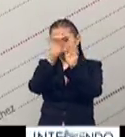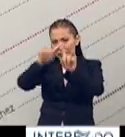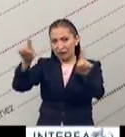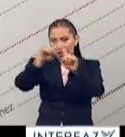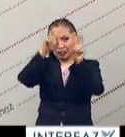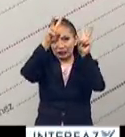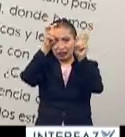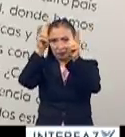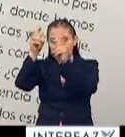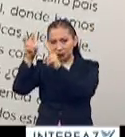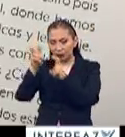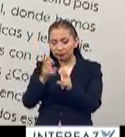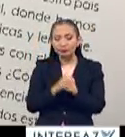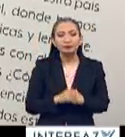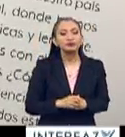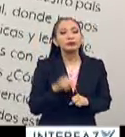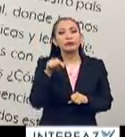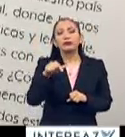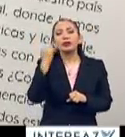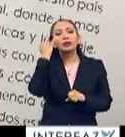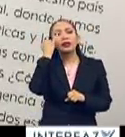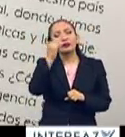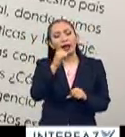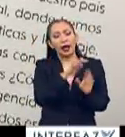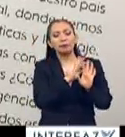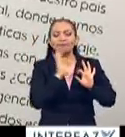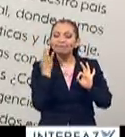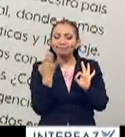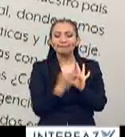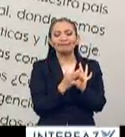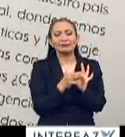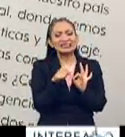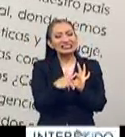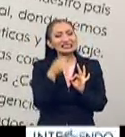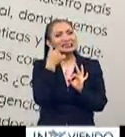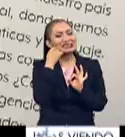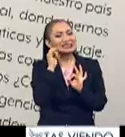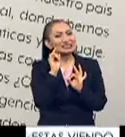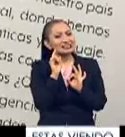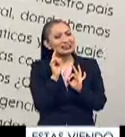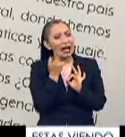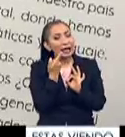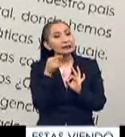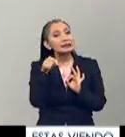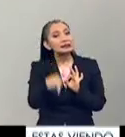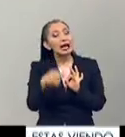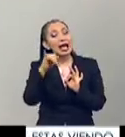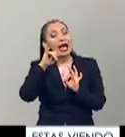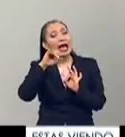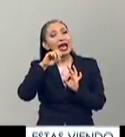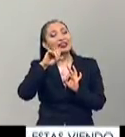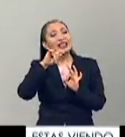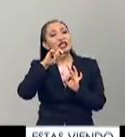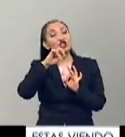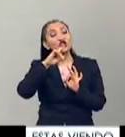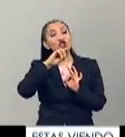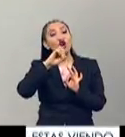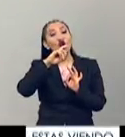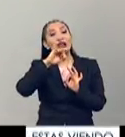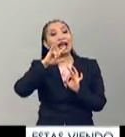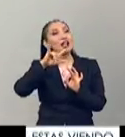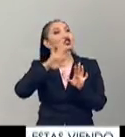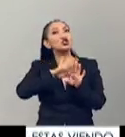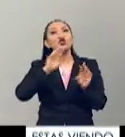Y la idea era... es que sea una editorial que no